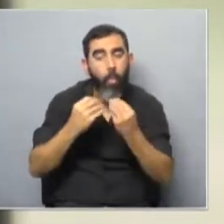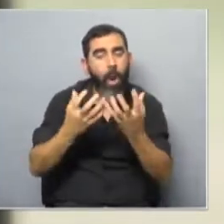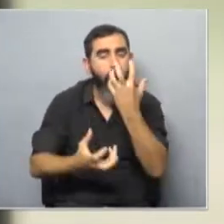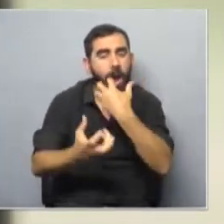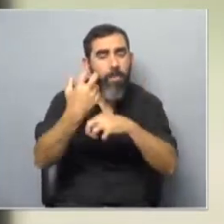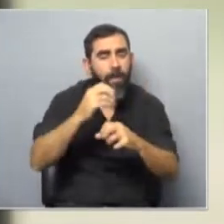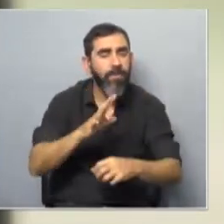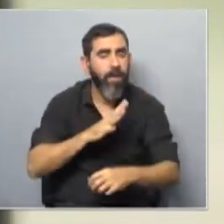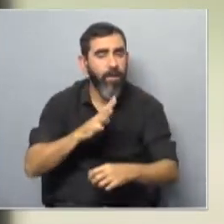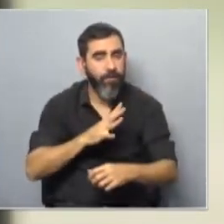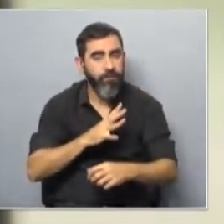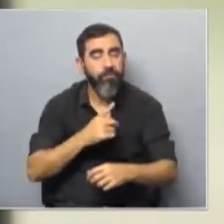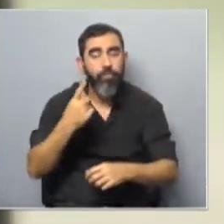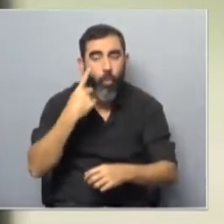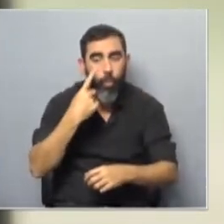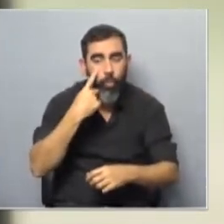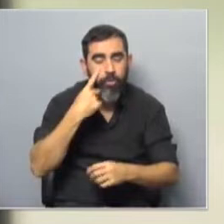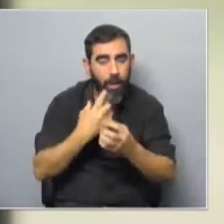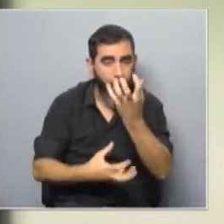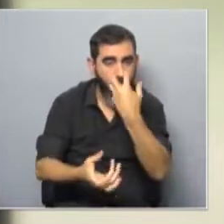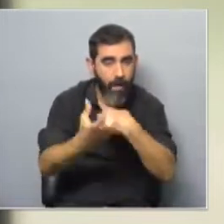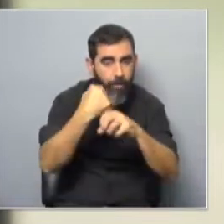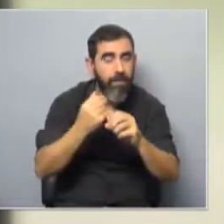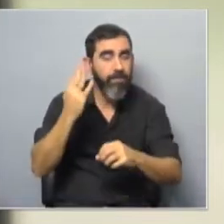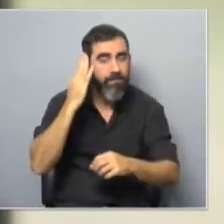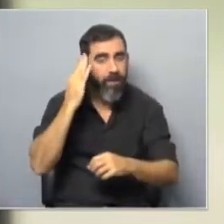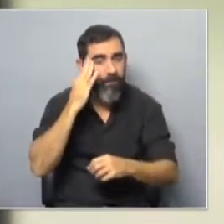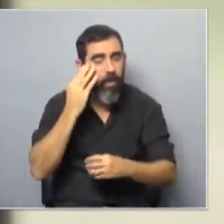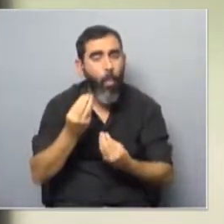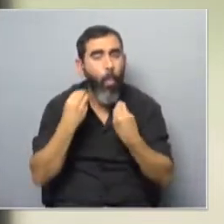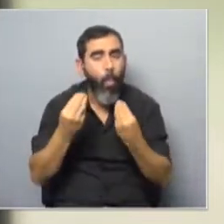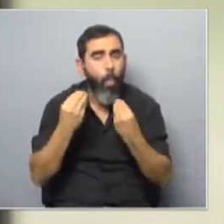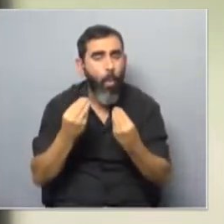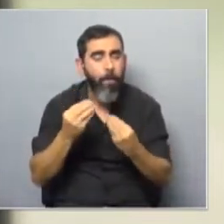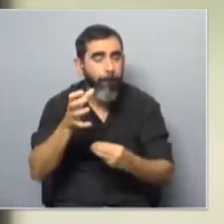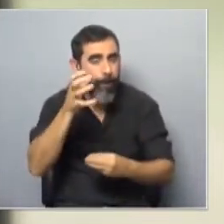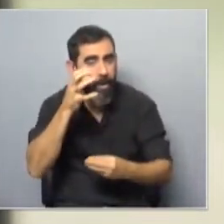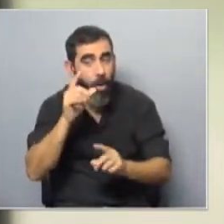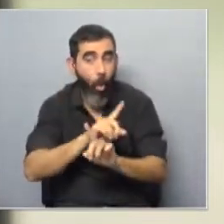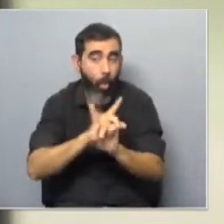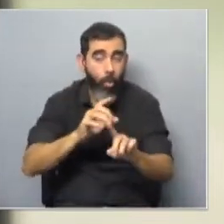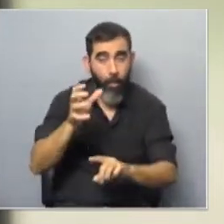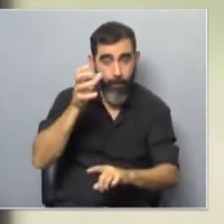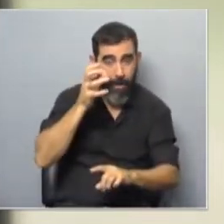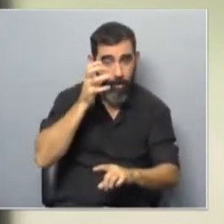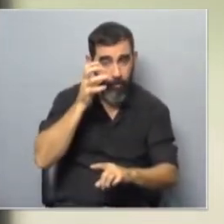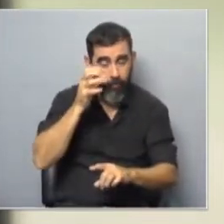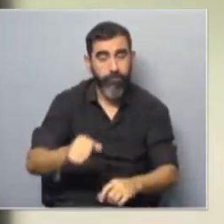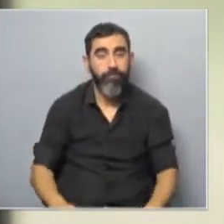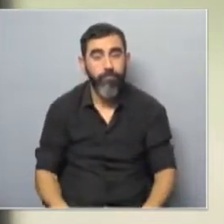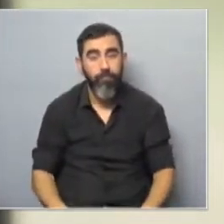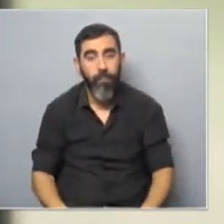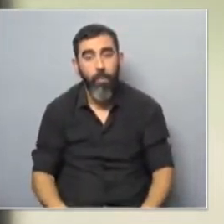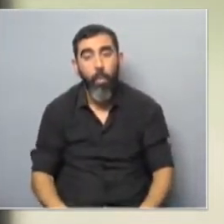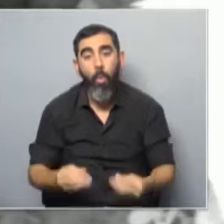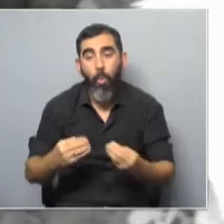tenemos. Tenemos que conocer los animales y tenemos que saber cuáles me representan un peligro y cuáles no, y cómo puedo